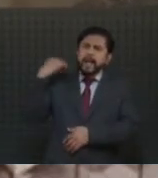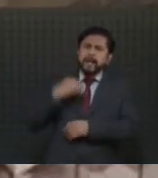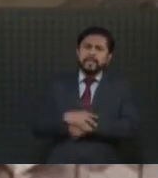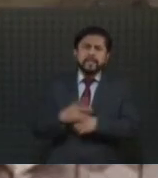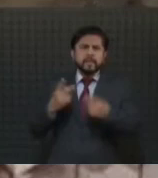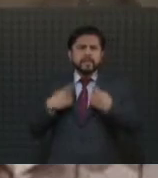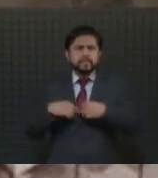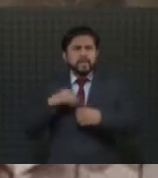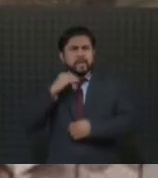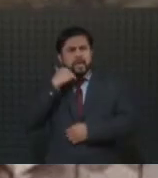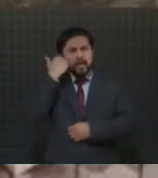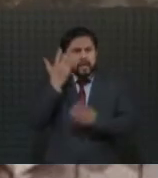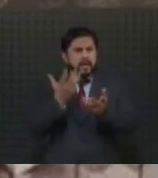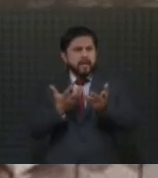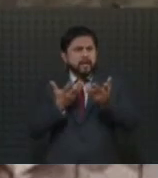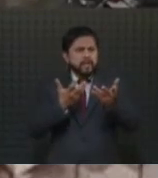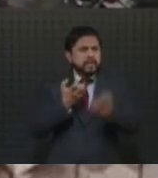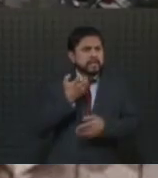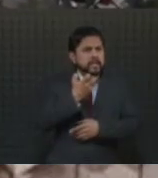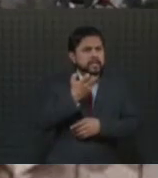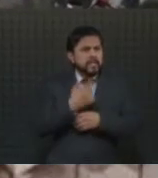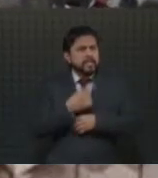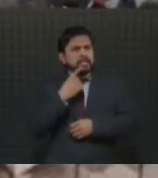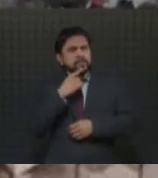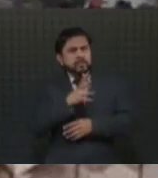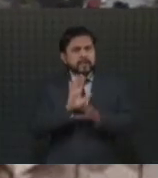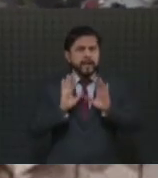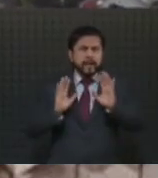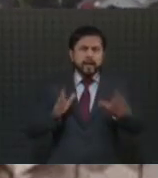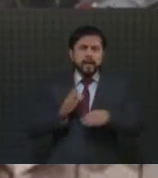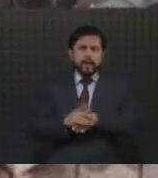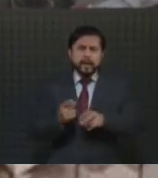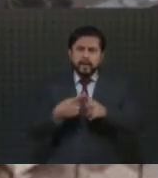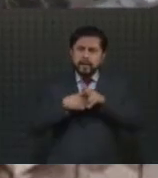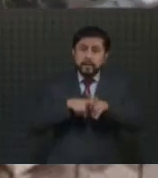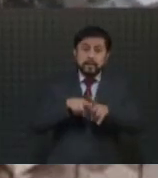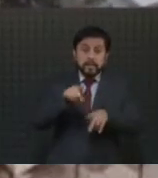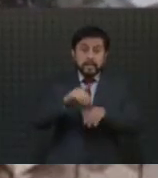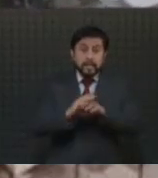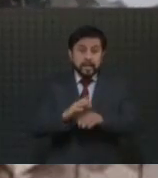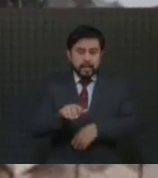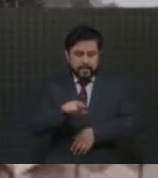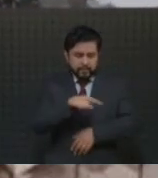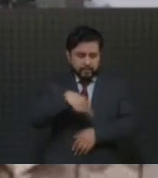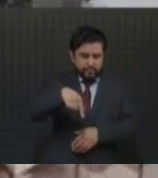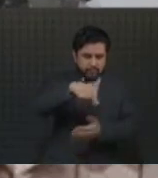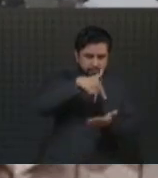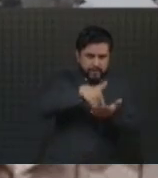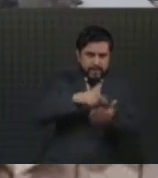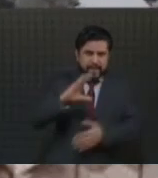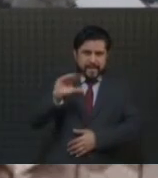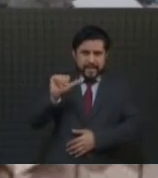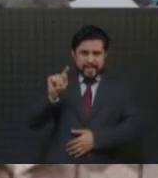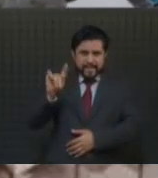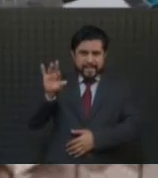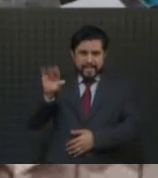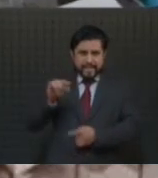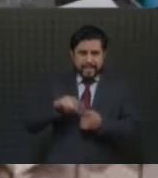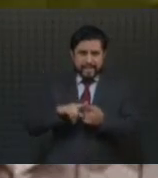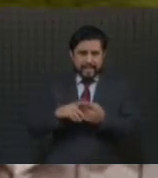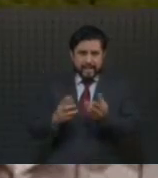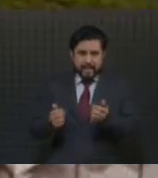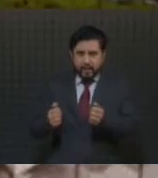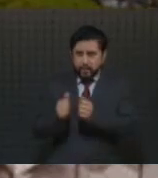viven alrededor de esta zona, que es que la cantera, que está parte que se comparte con la planta de